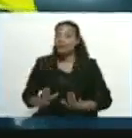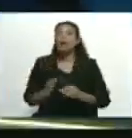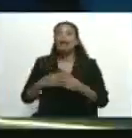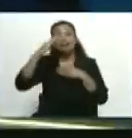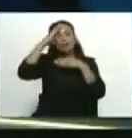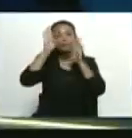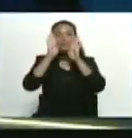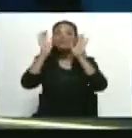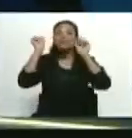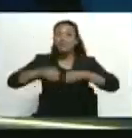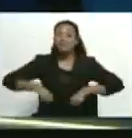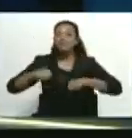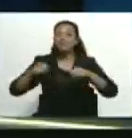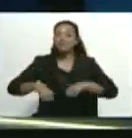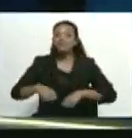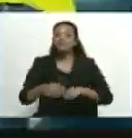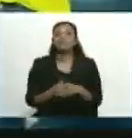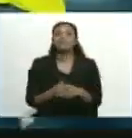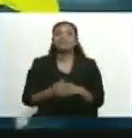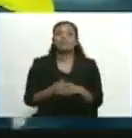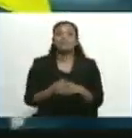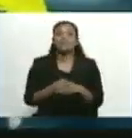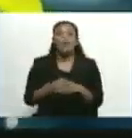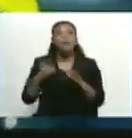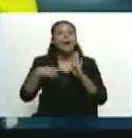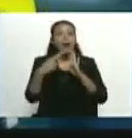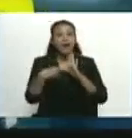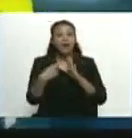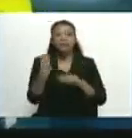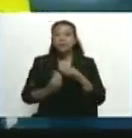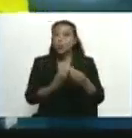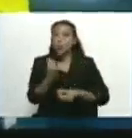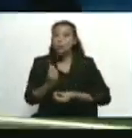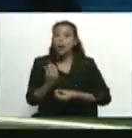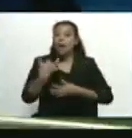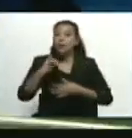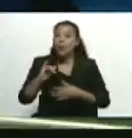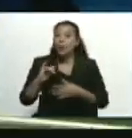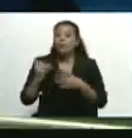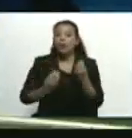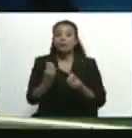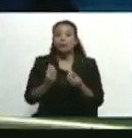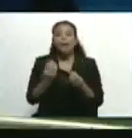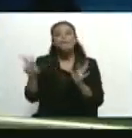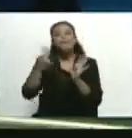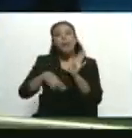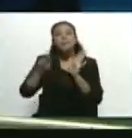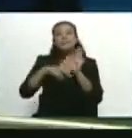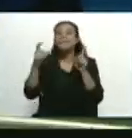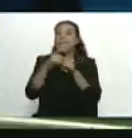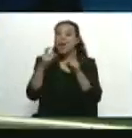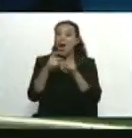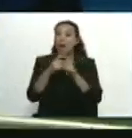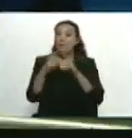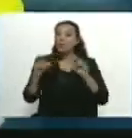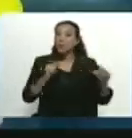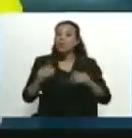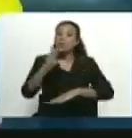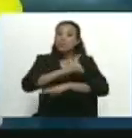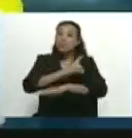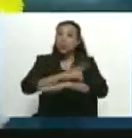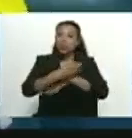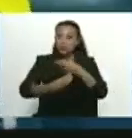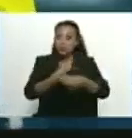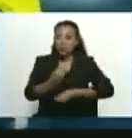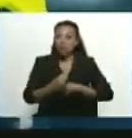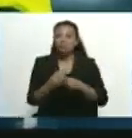estamos. Atento, atento, atento. Para recrear se debe de tener. Para recrear se debe de tener. Mucha disciplina como la